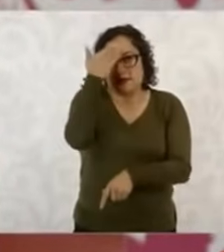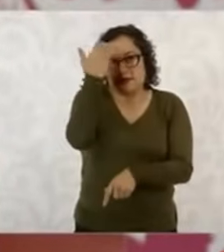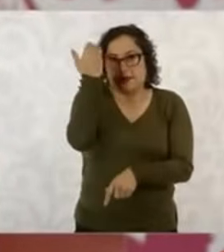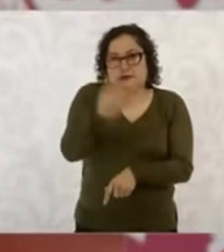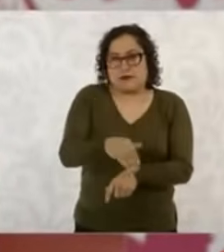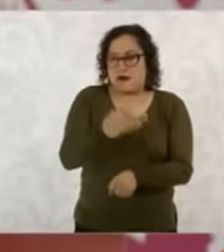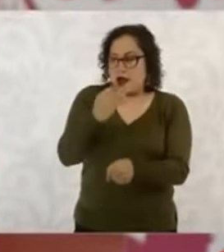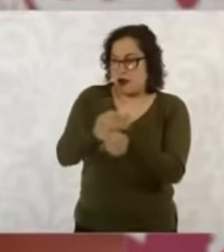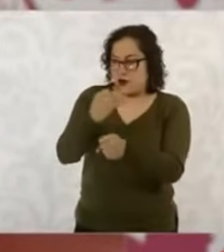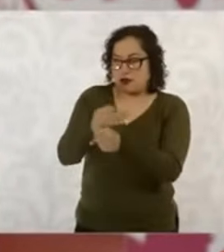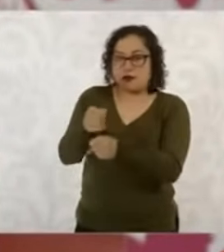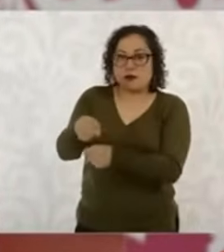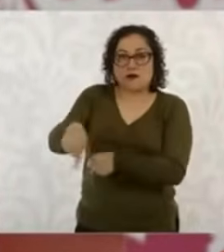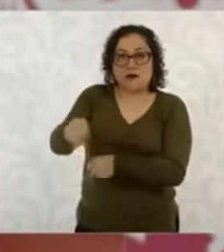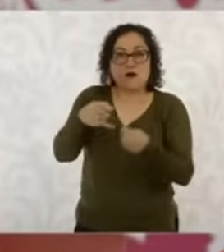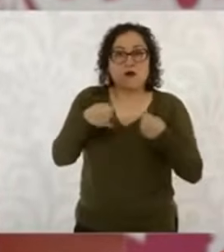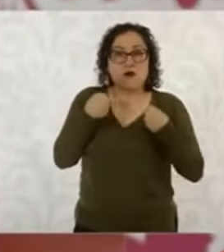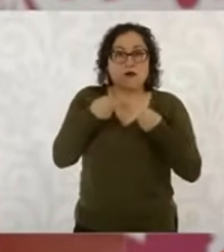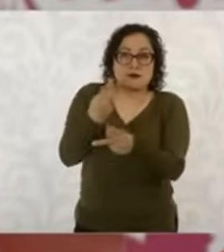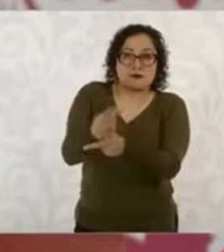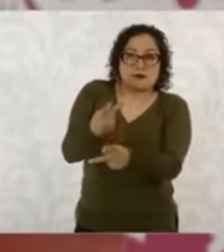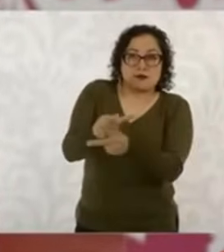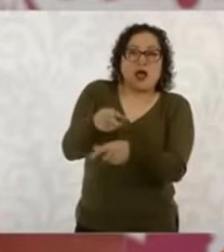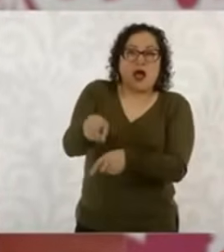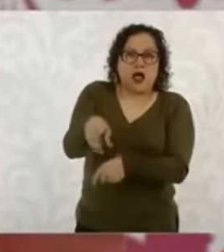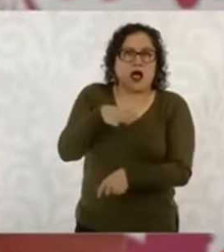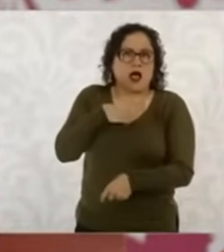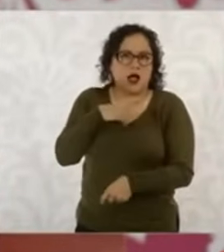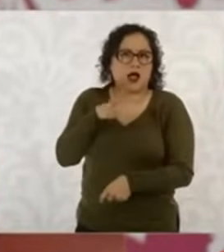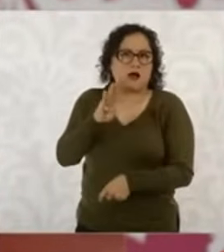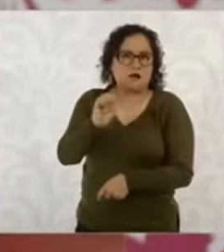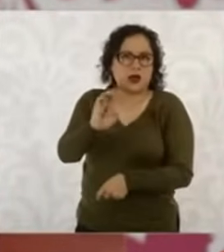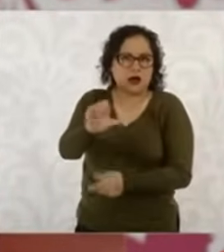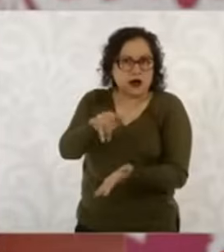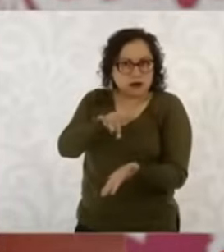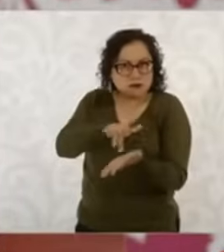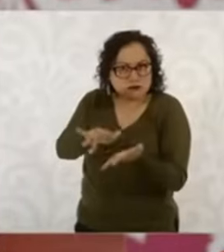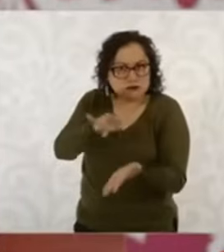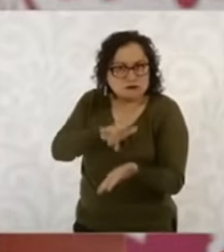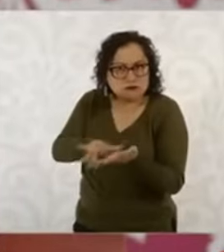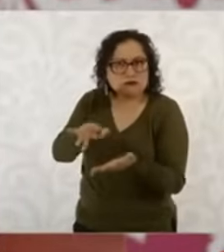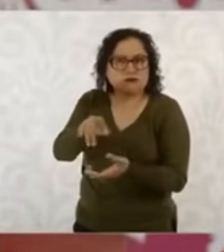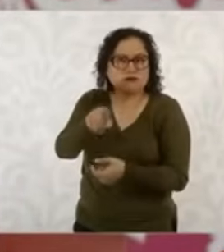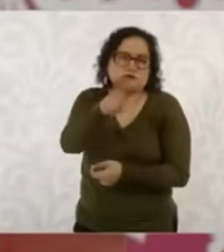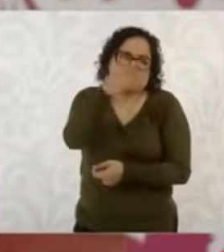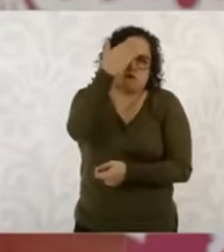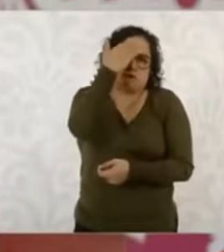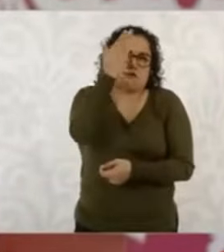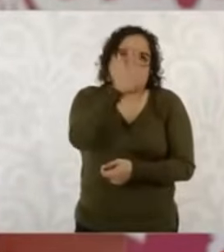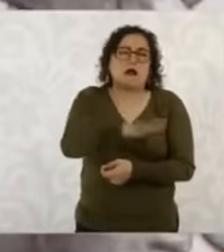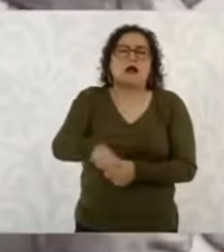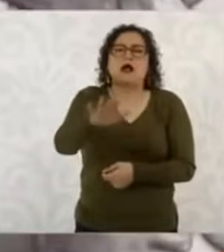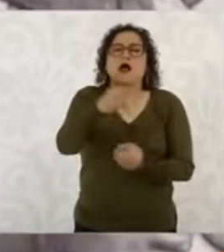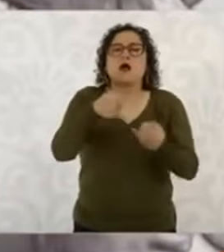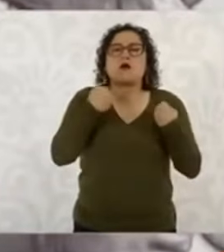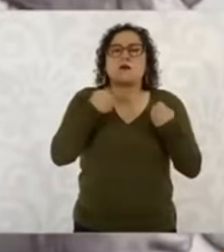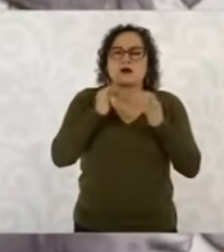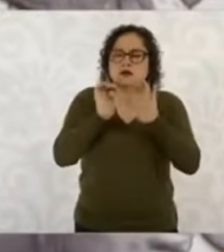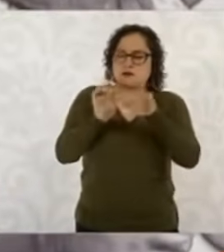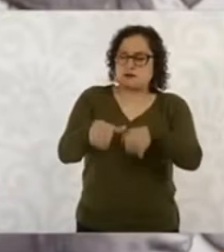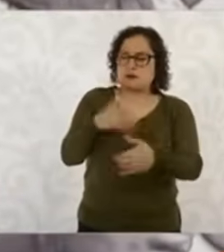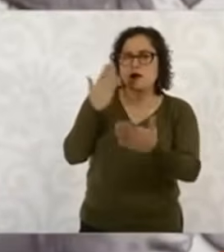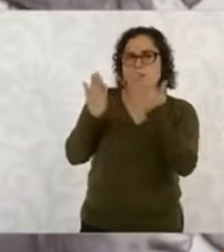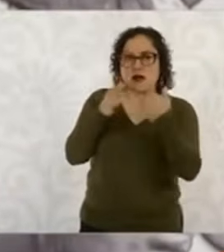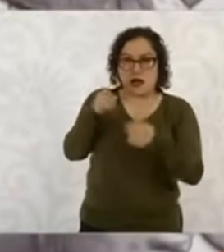media superior tienen beca, todas y todos los adolescentes de secundaria, si estudian en escuela pública, tienen beca.